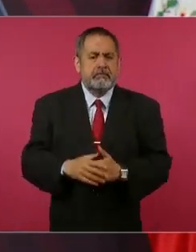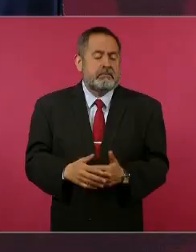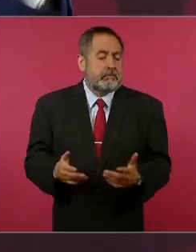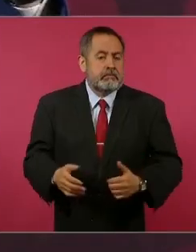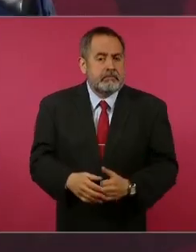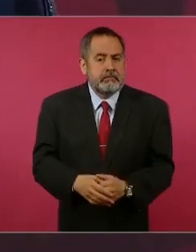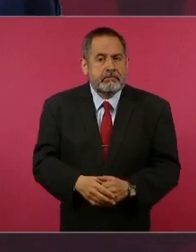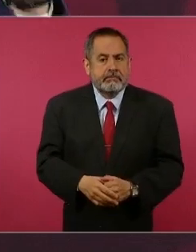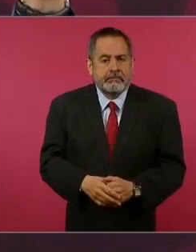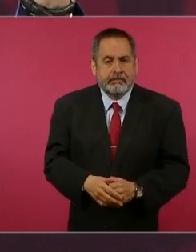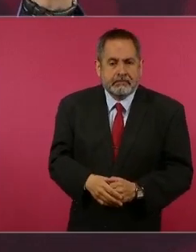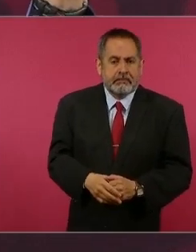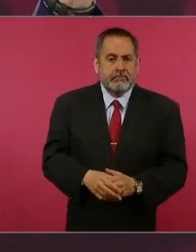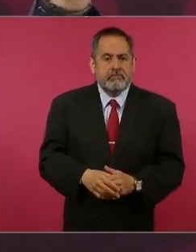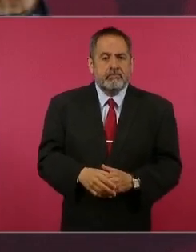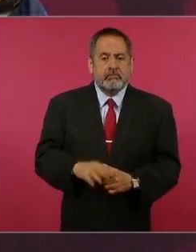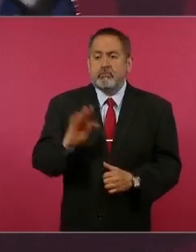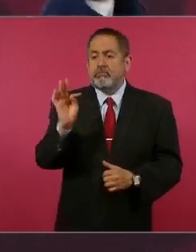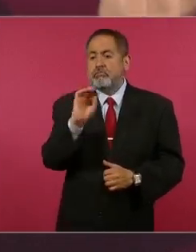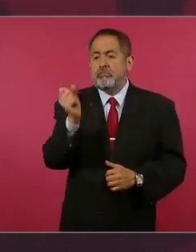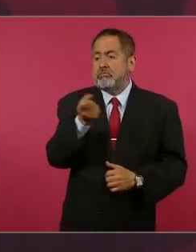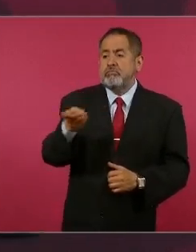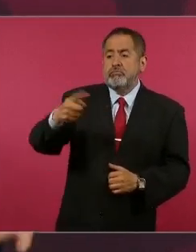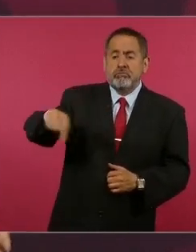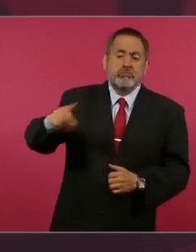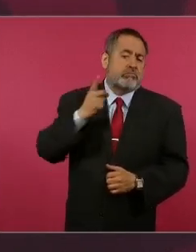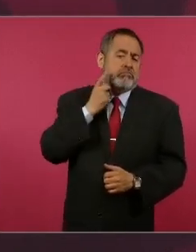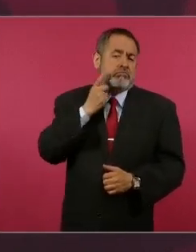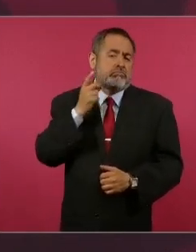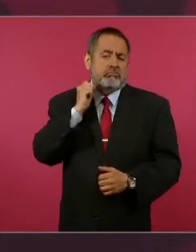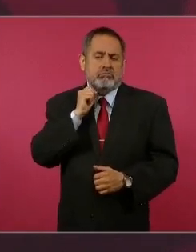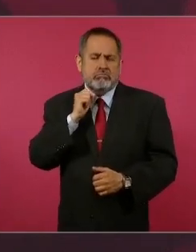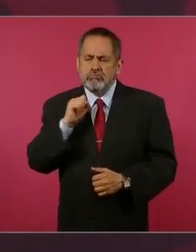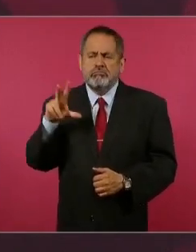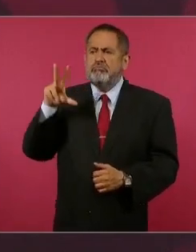Ahora, si los legisladores dicen no,